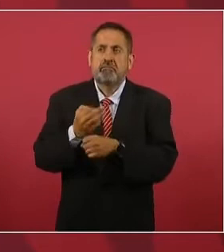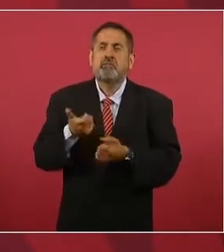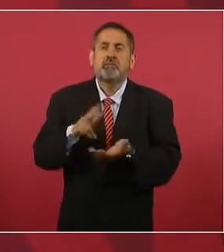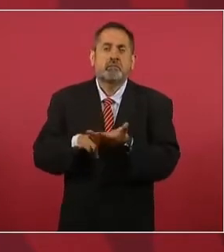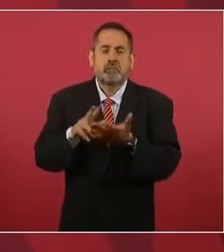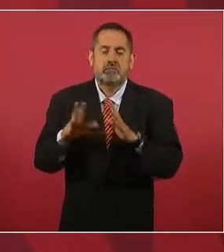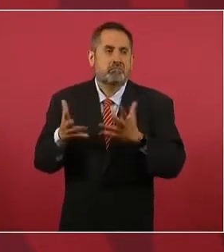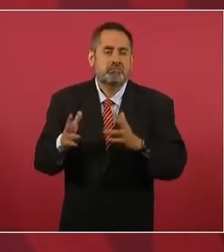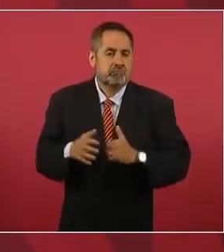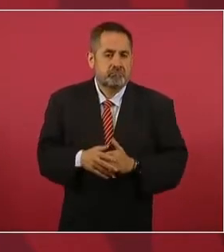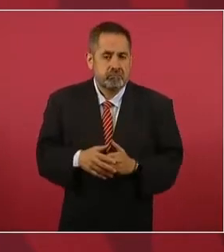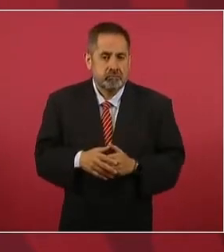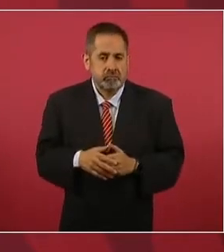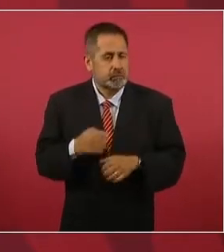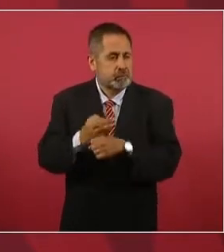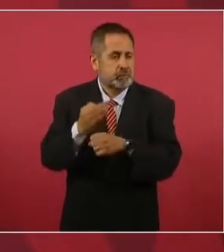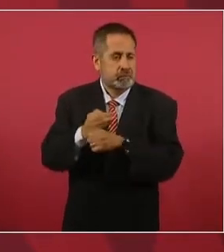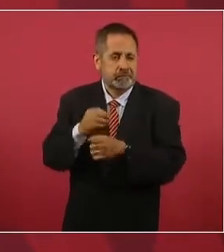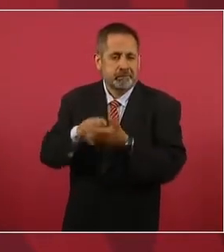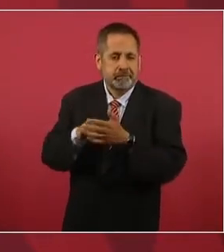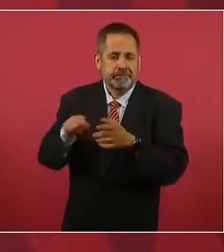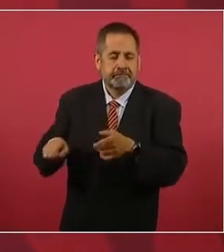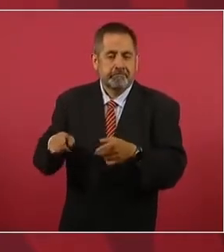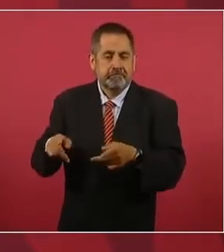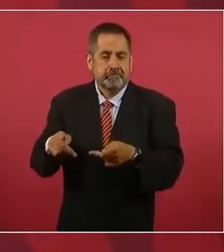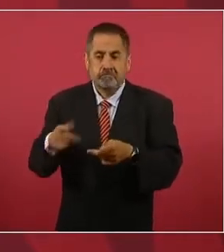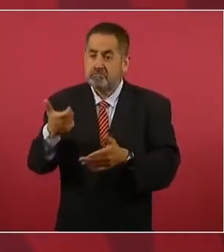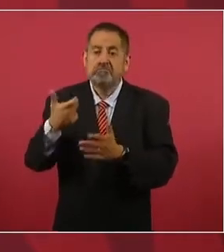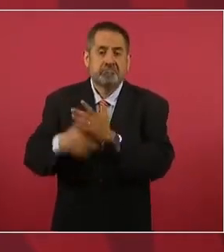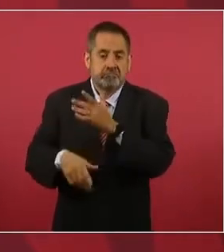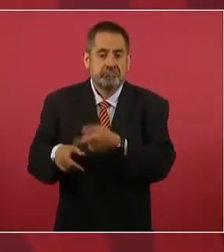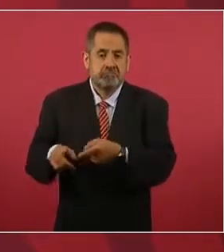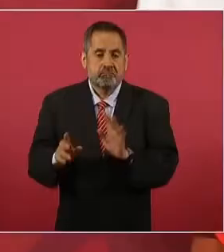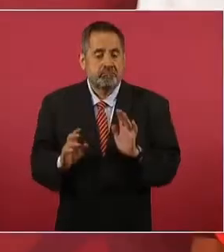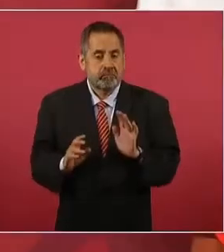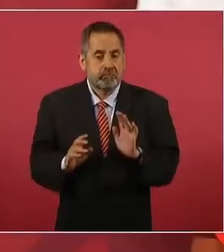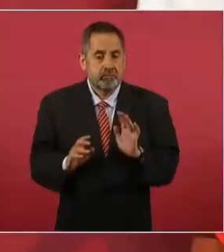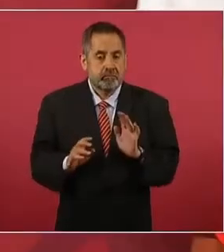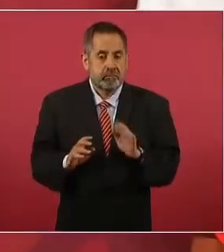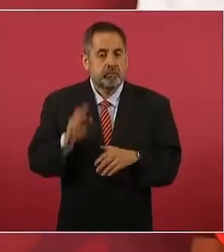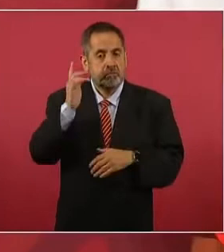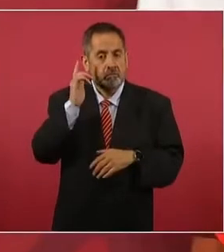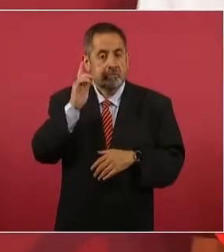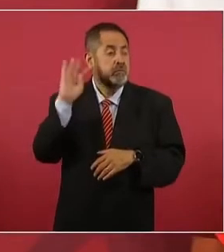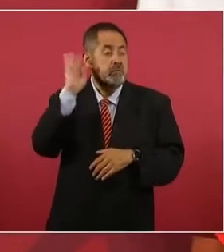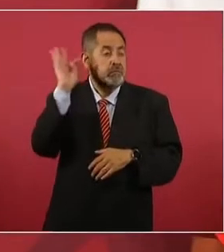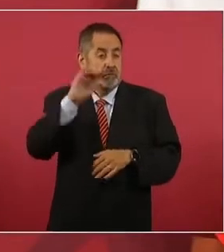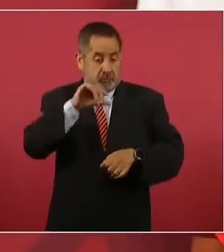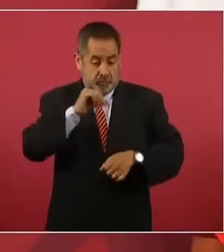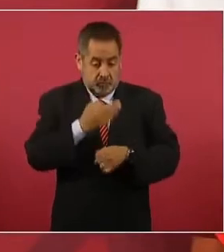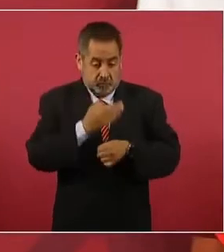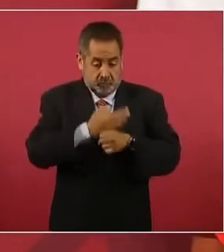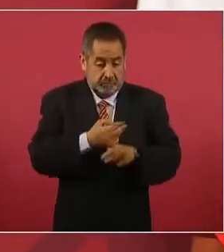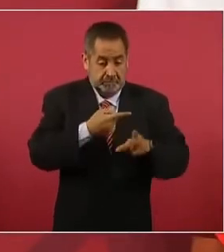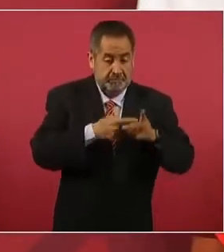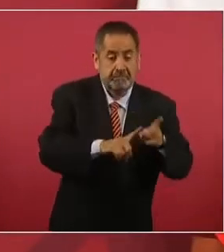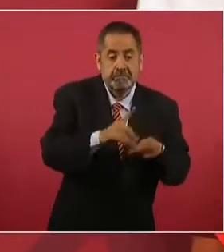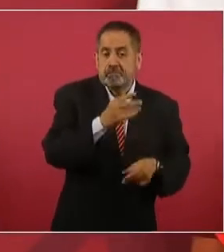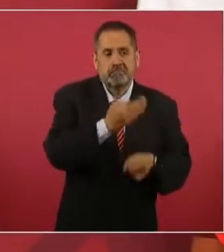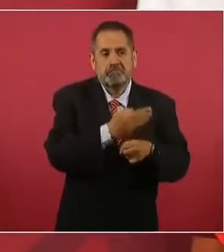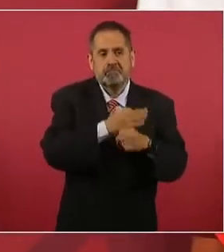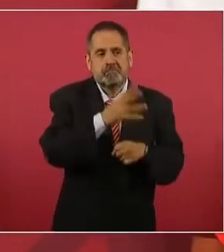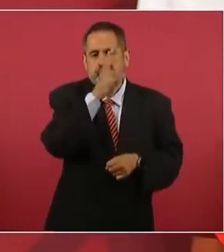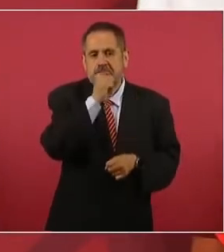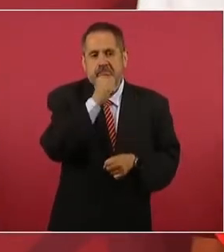La verdad es que hoy esa refinería nos salió en una ganga, así lo quisiéramos hacer hoy. Es una